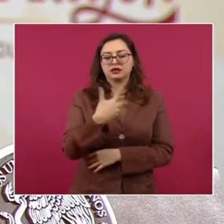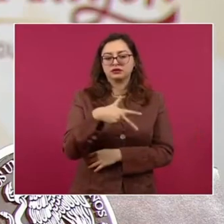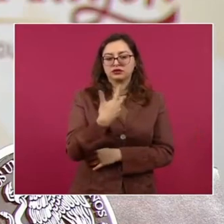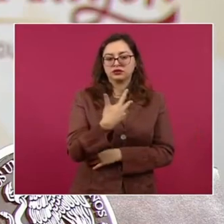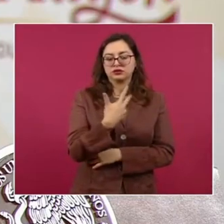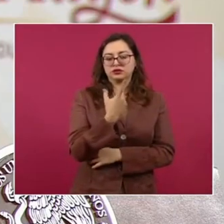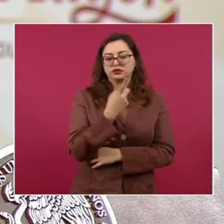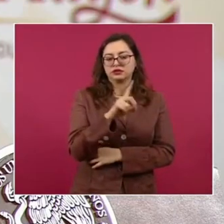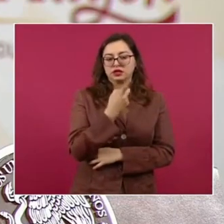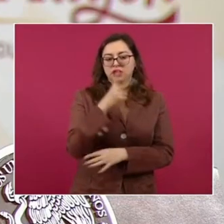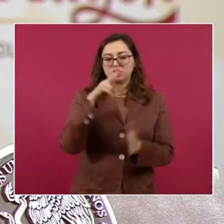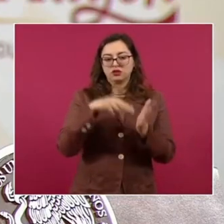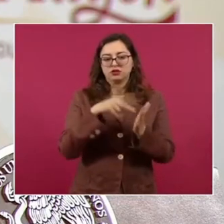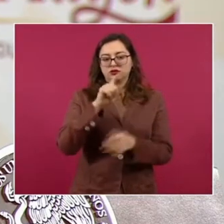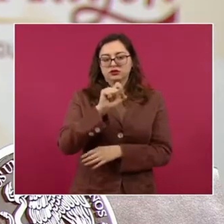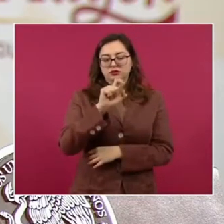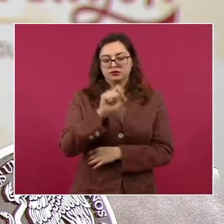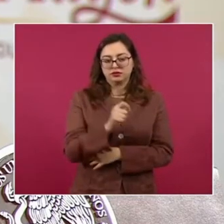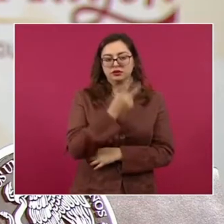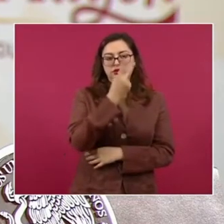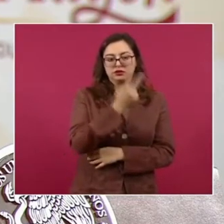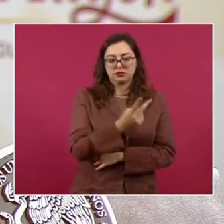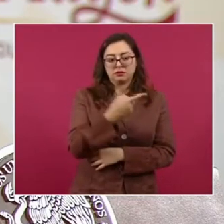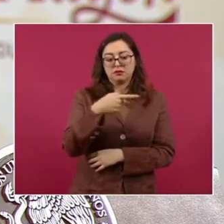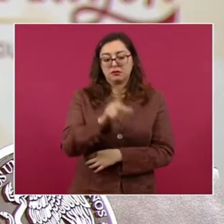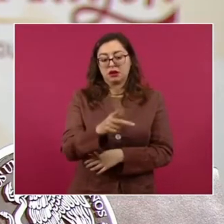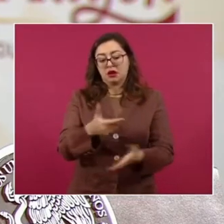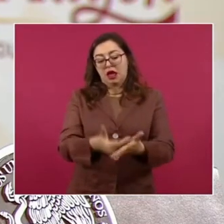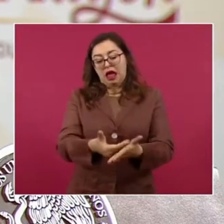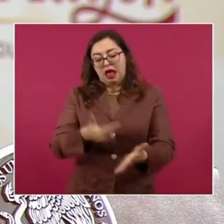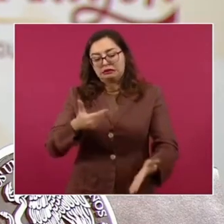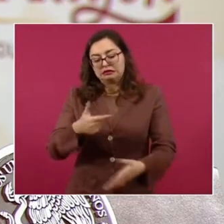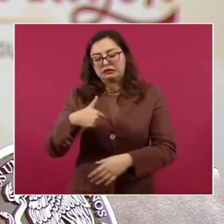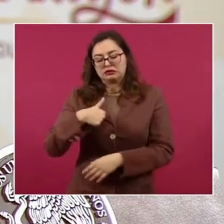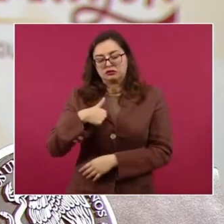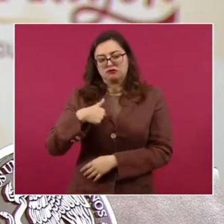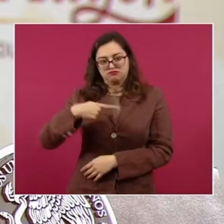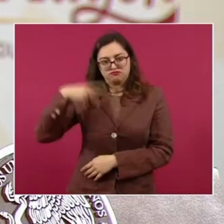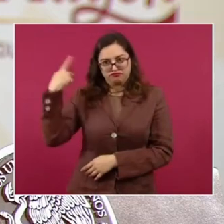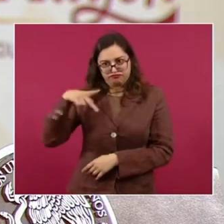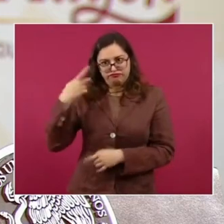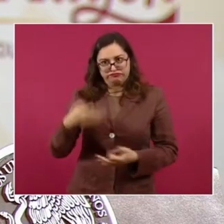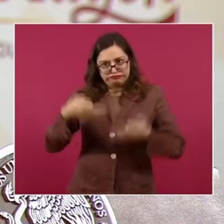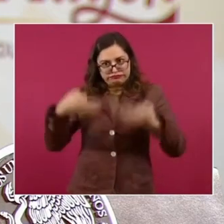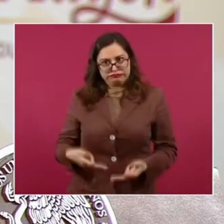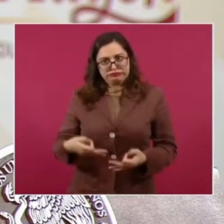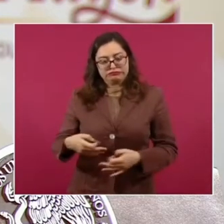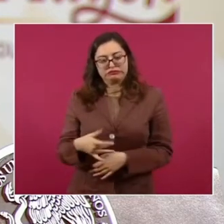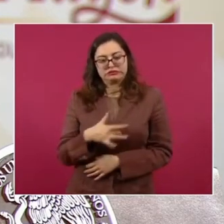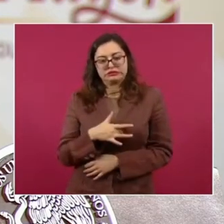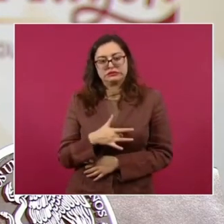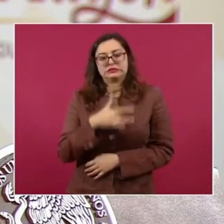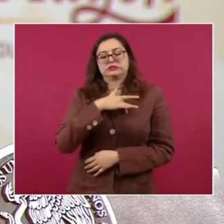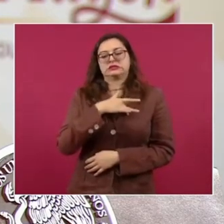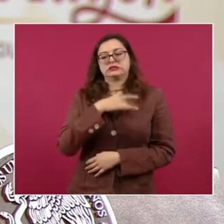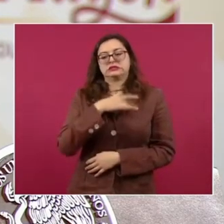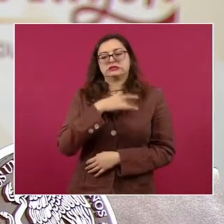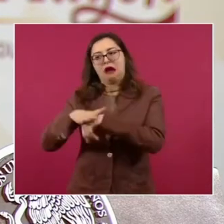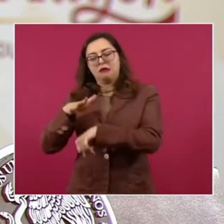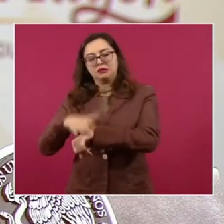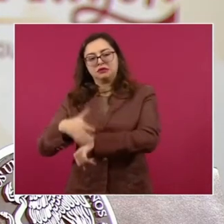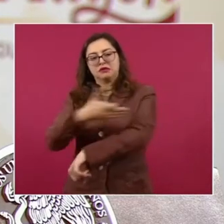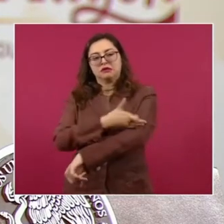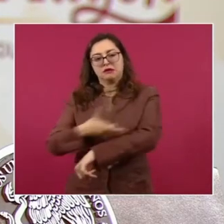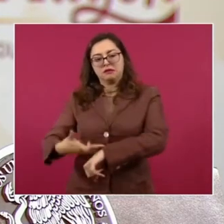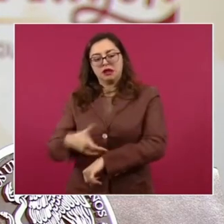iniciar, me gustaría como poblana extender mi más sentido pésame a la familia del gobernador